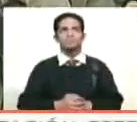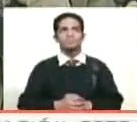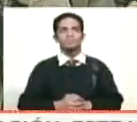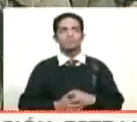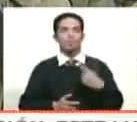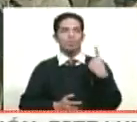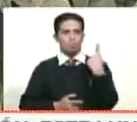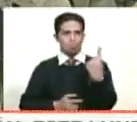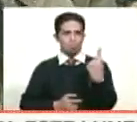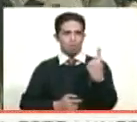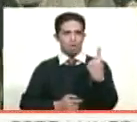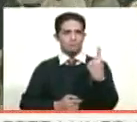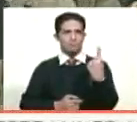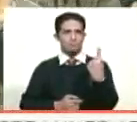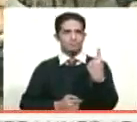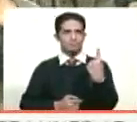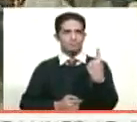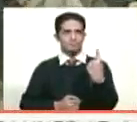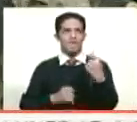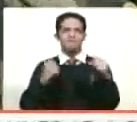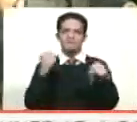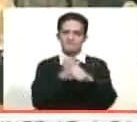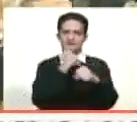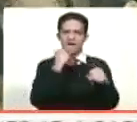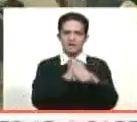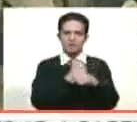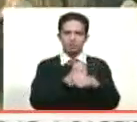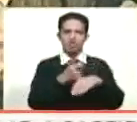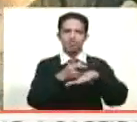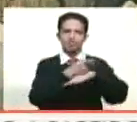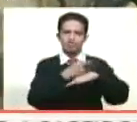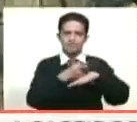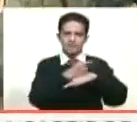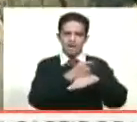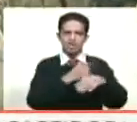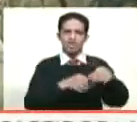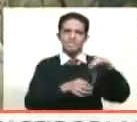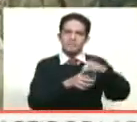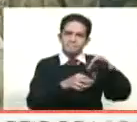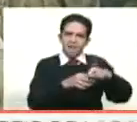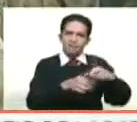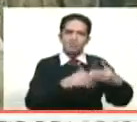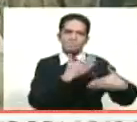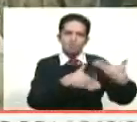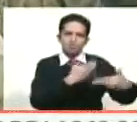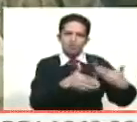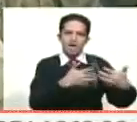mano vamos trabajando, gobernando, sembrando, produciendo,